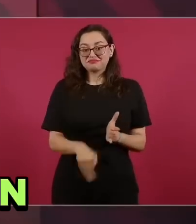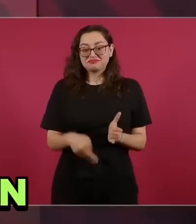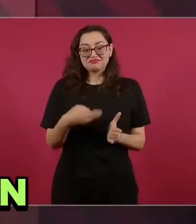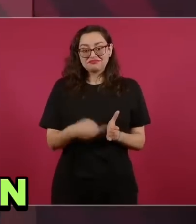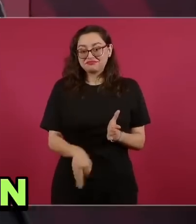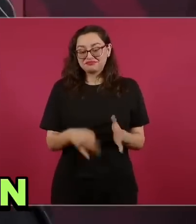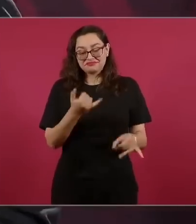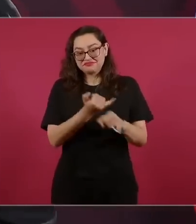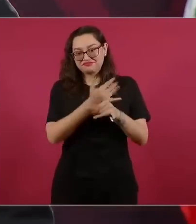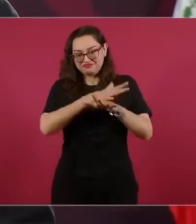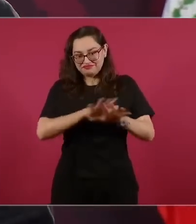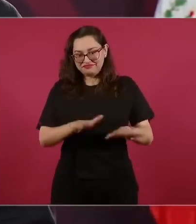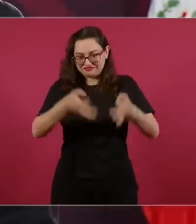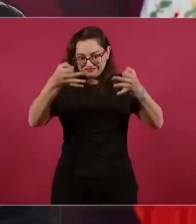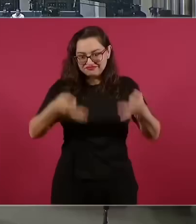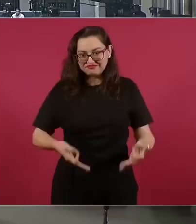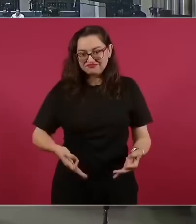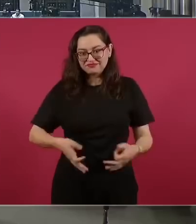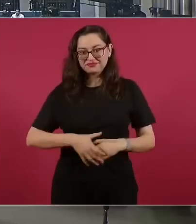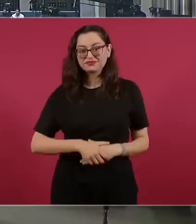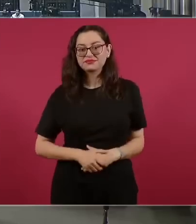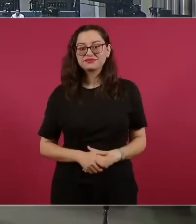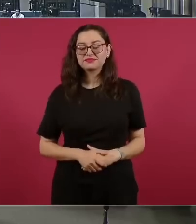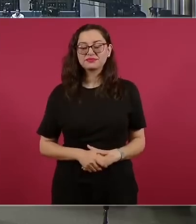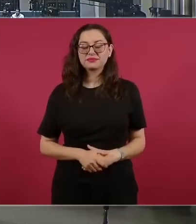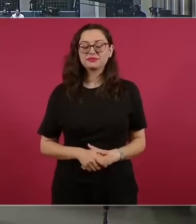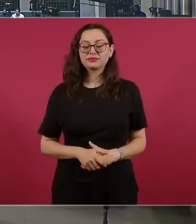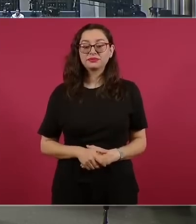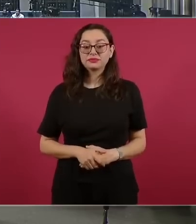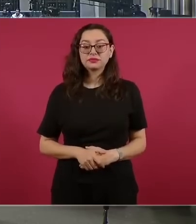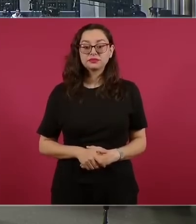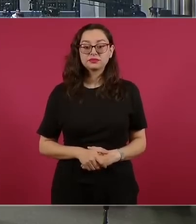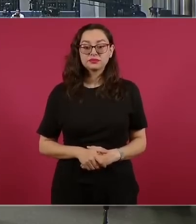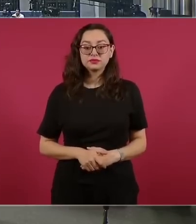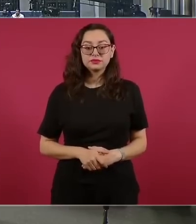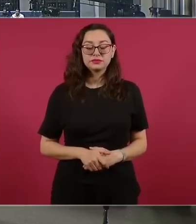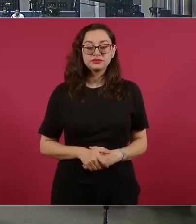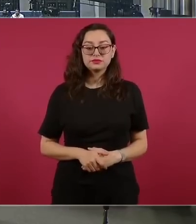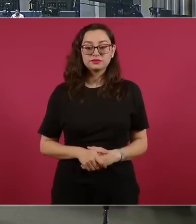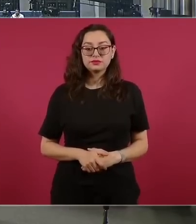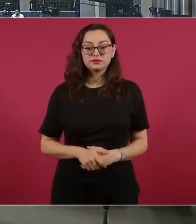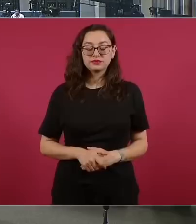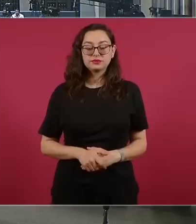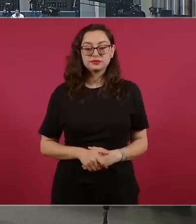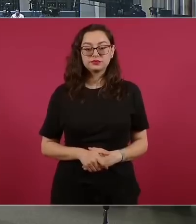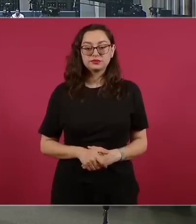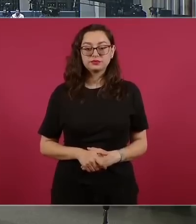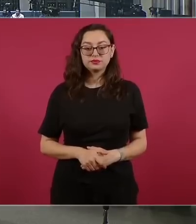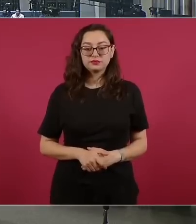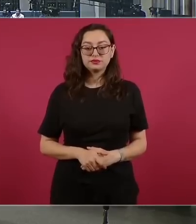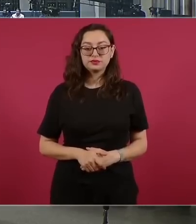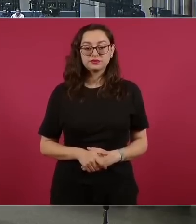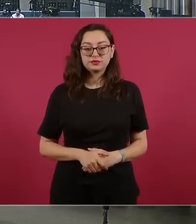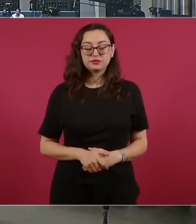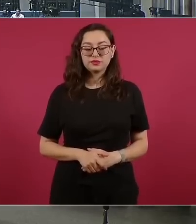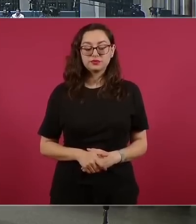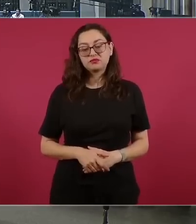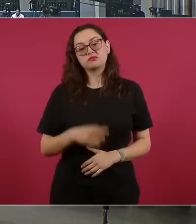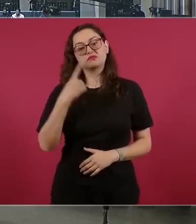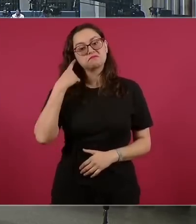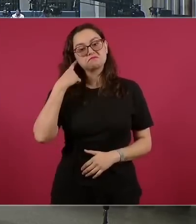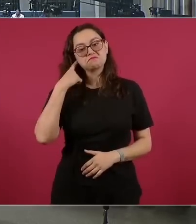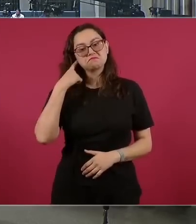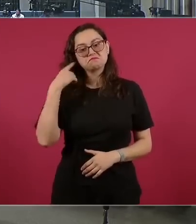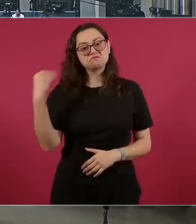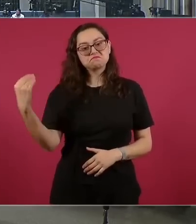falta más información. Por el tema de las agencias, presidente, no se haya informado estas diferencias que se han tenido